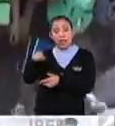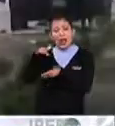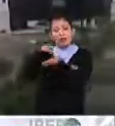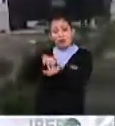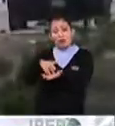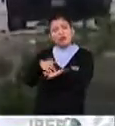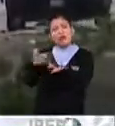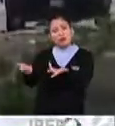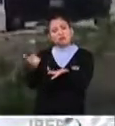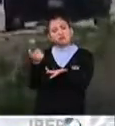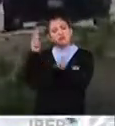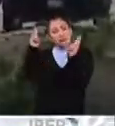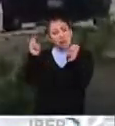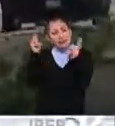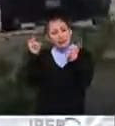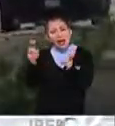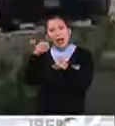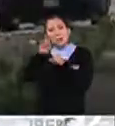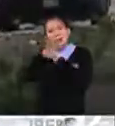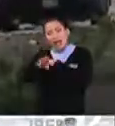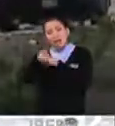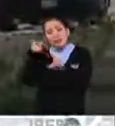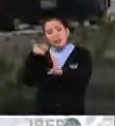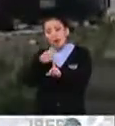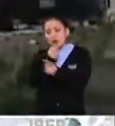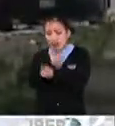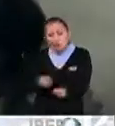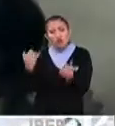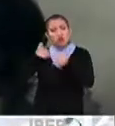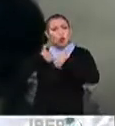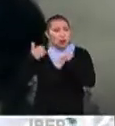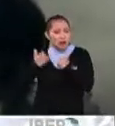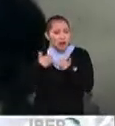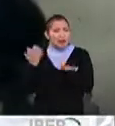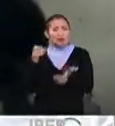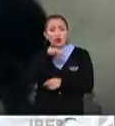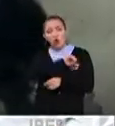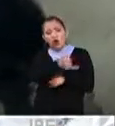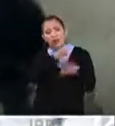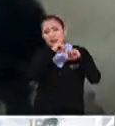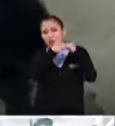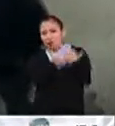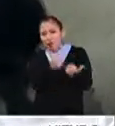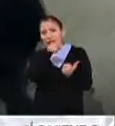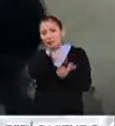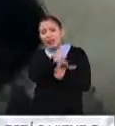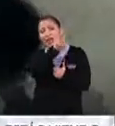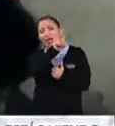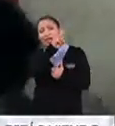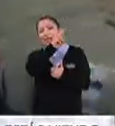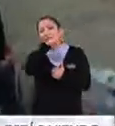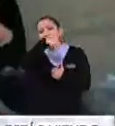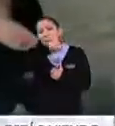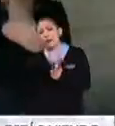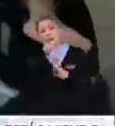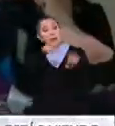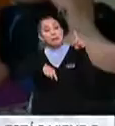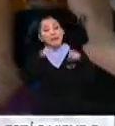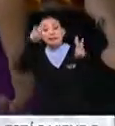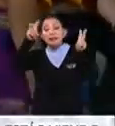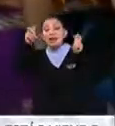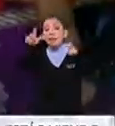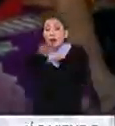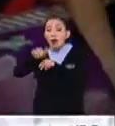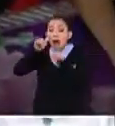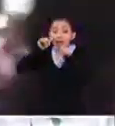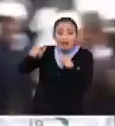ayuda y contribuye mucho en el tema migrante, especialmente con niños y adolescentes. Hay algunas asociaciones de Dreamers, depende del caso. Creo que